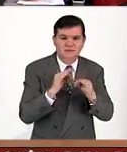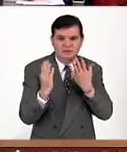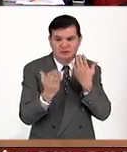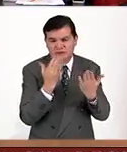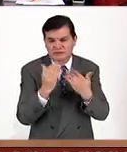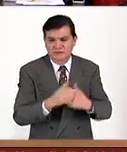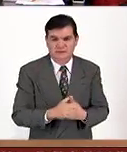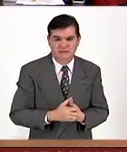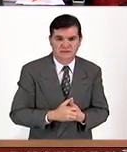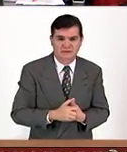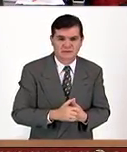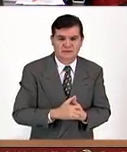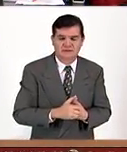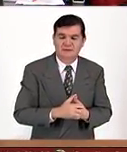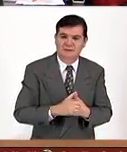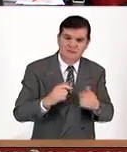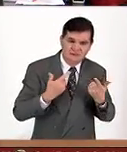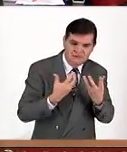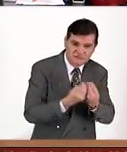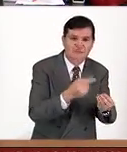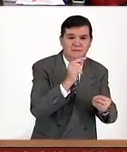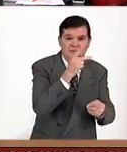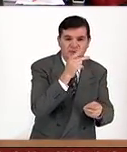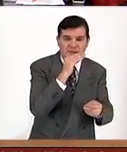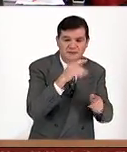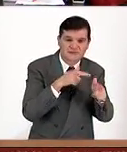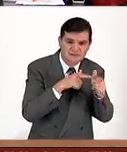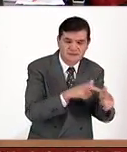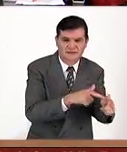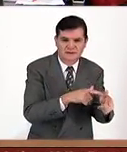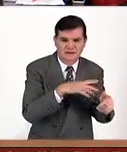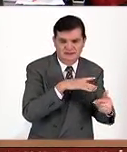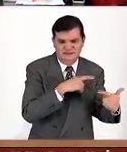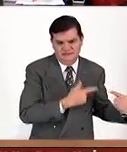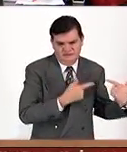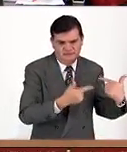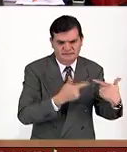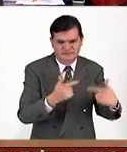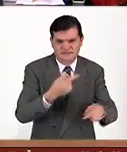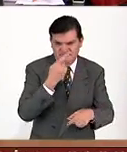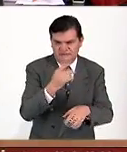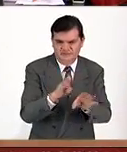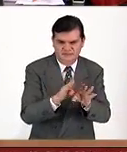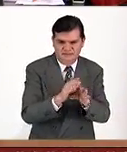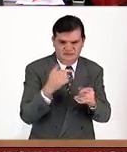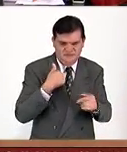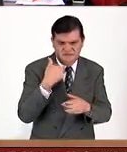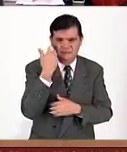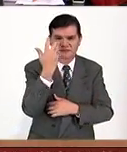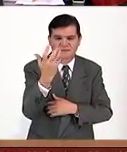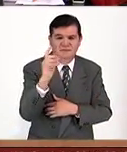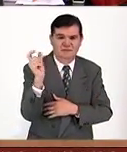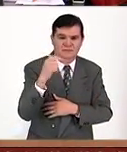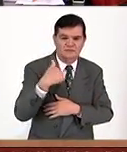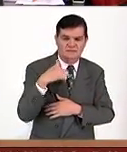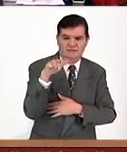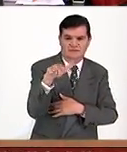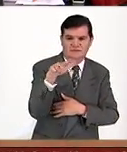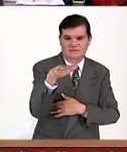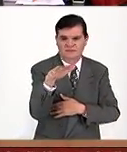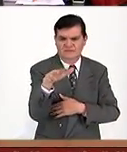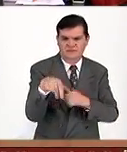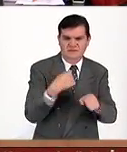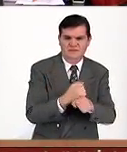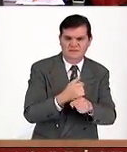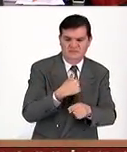estudia y sigue metido en casa. Hay generaciones anteriores donde decíamos, lo que yo quiero cuando tenía yo 17, 18